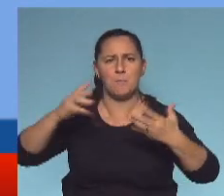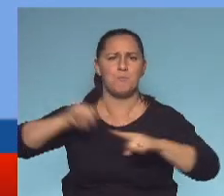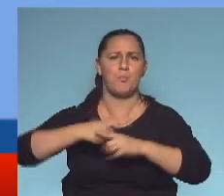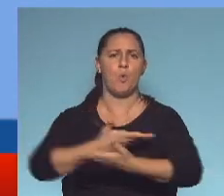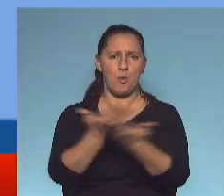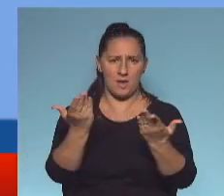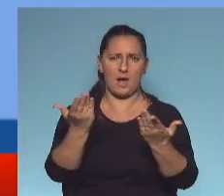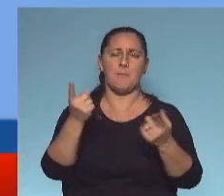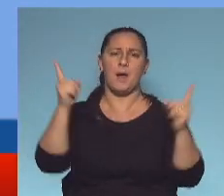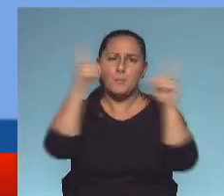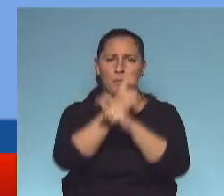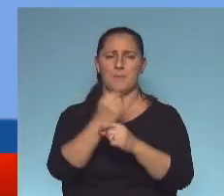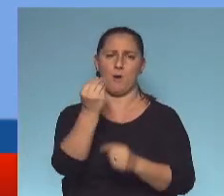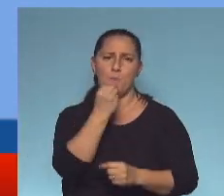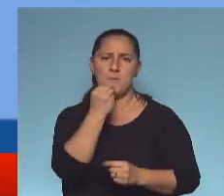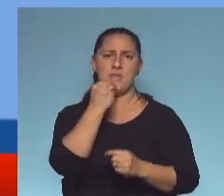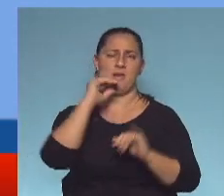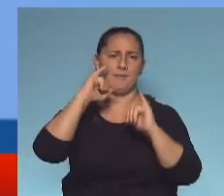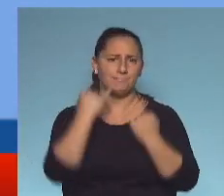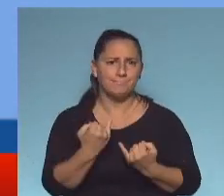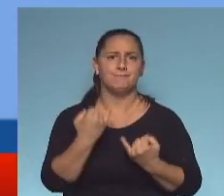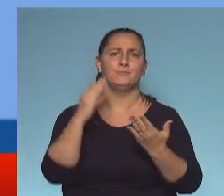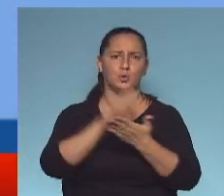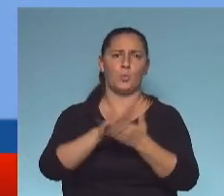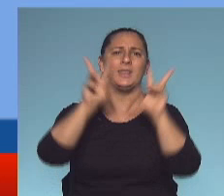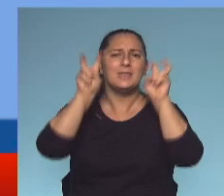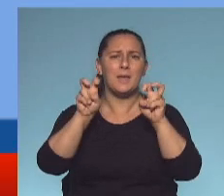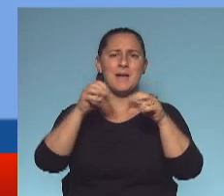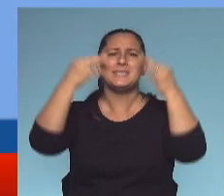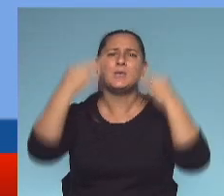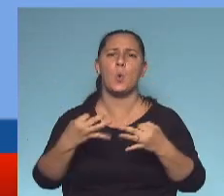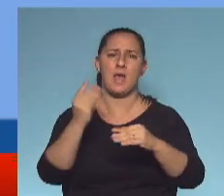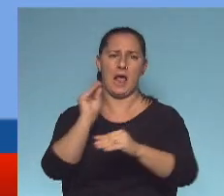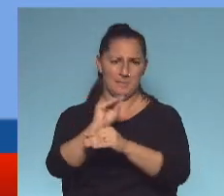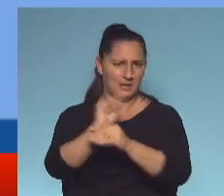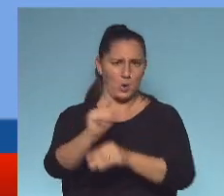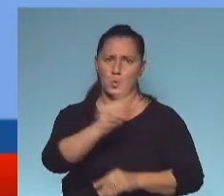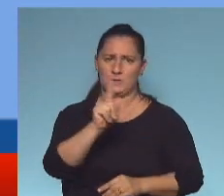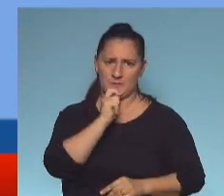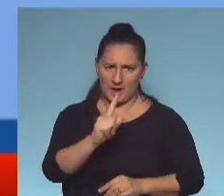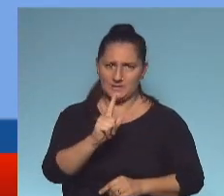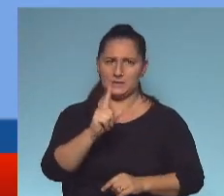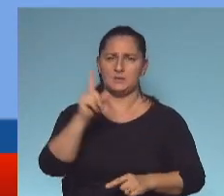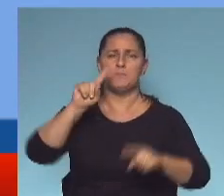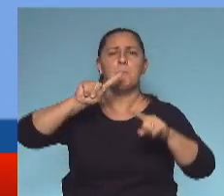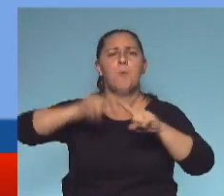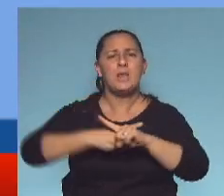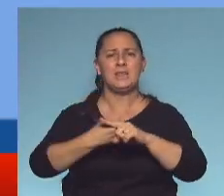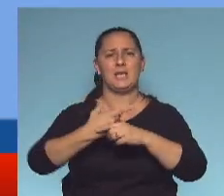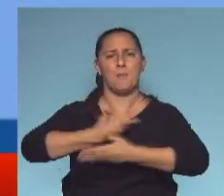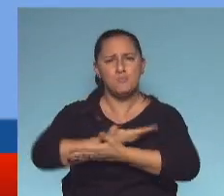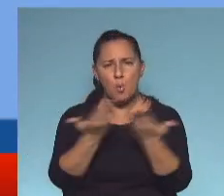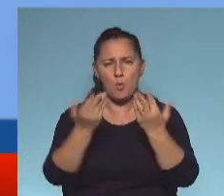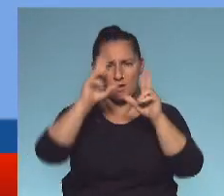los problemas de hambre y malnutrición en un sentido amplio de seguridad alimentaria. No es fácil toda esa batería de política pública, y